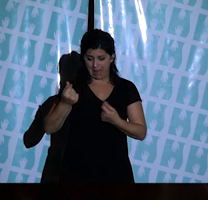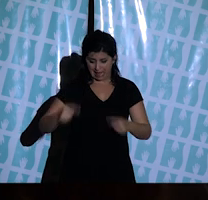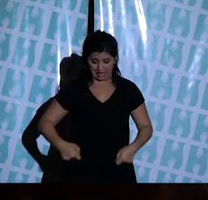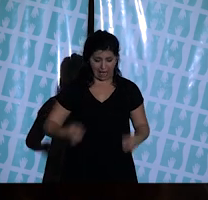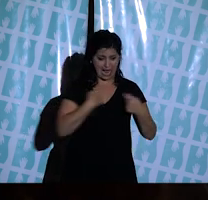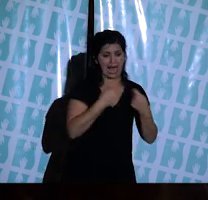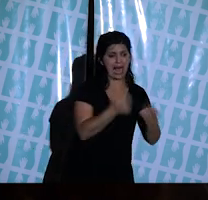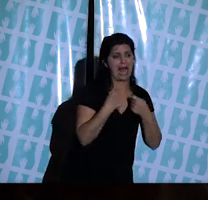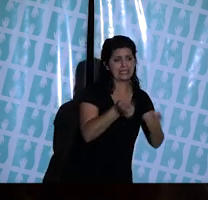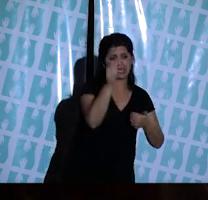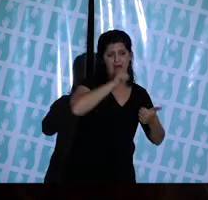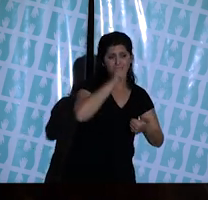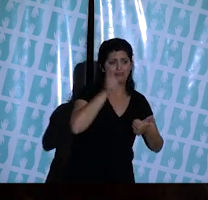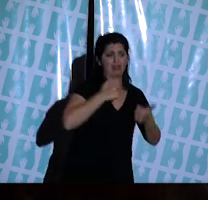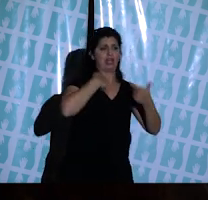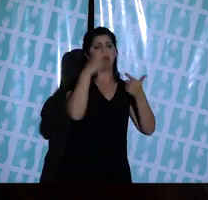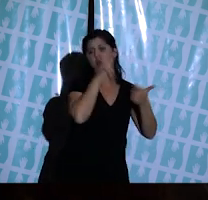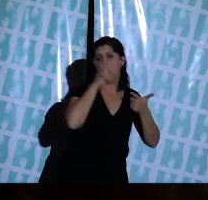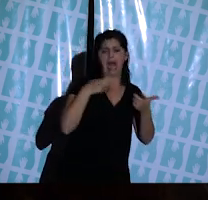Y la otra mitad, no, la otra mitad la malgaste.